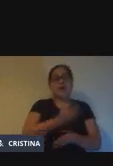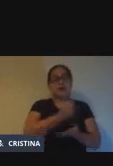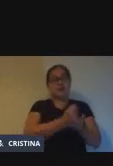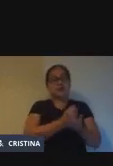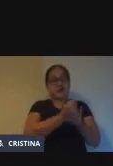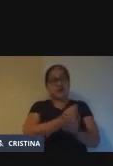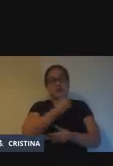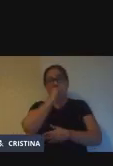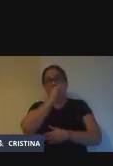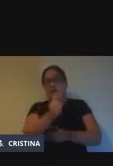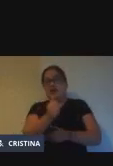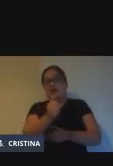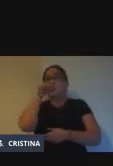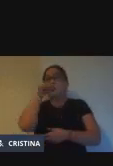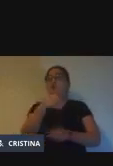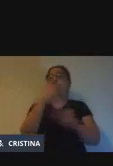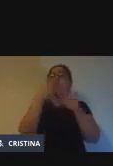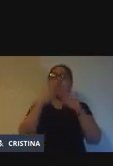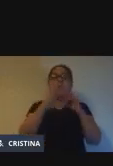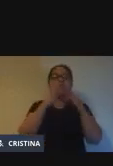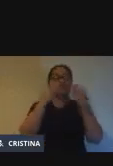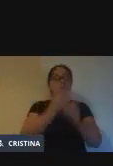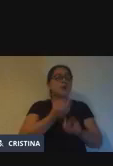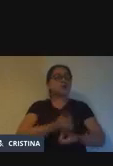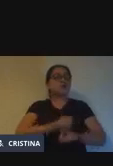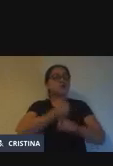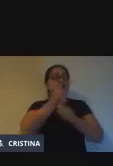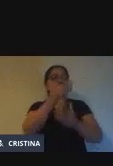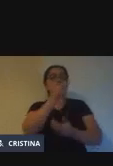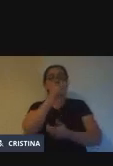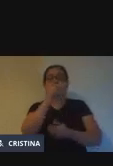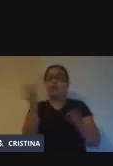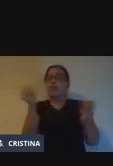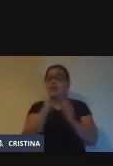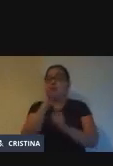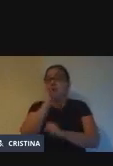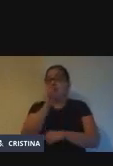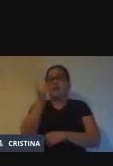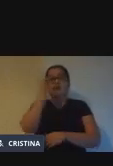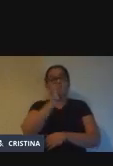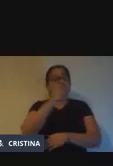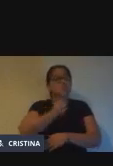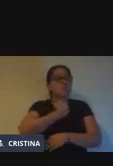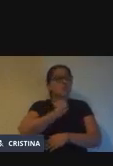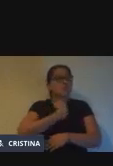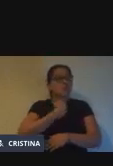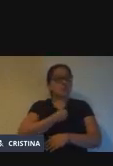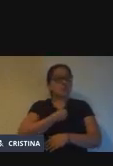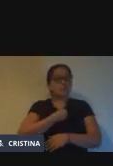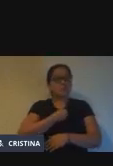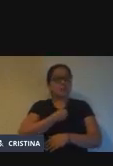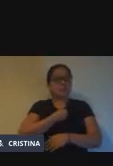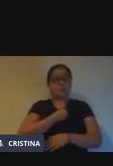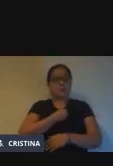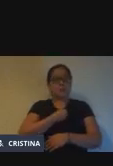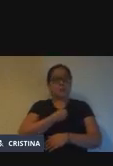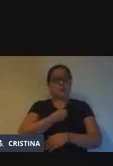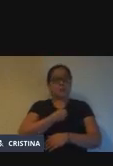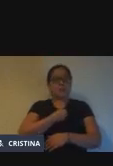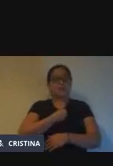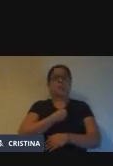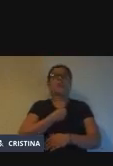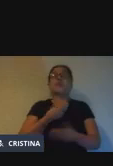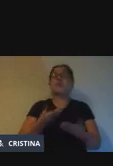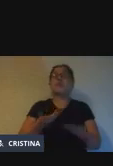has verbalizado. Y entonces hay un punto en este momento donde ya son más de la